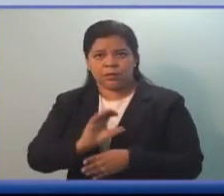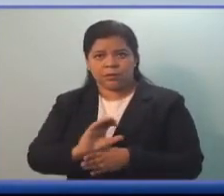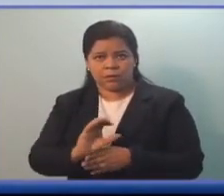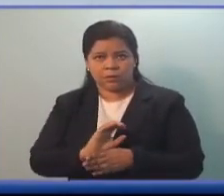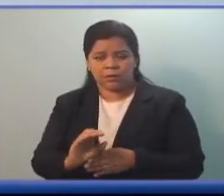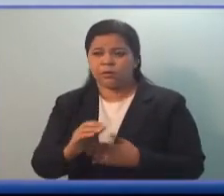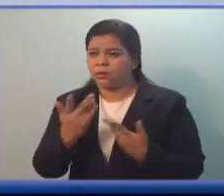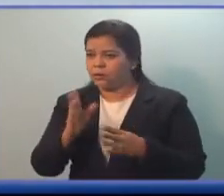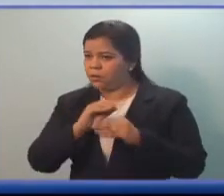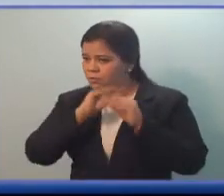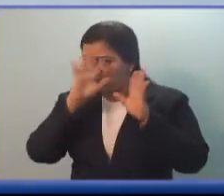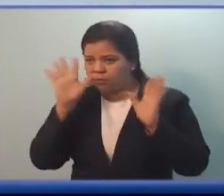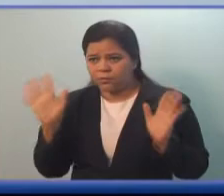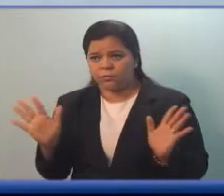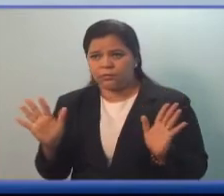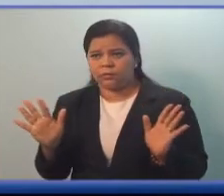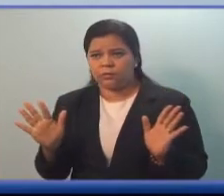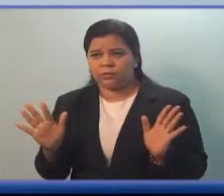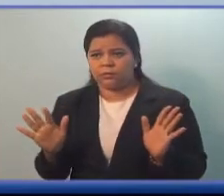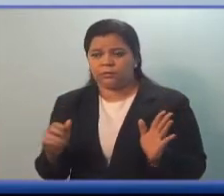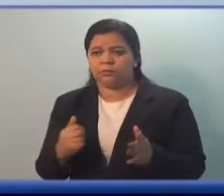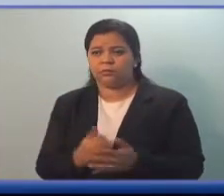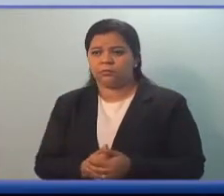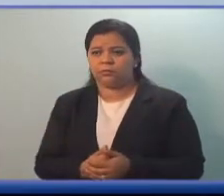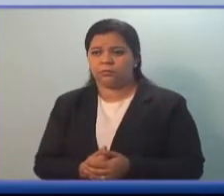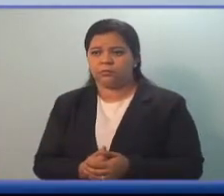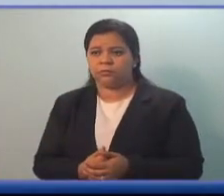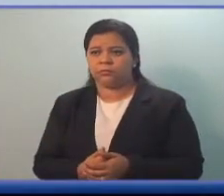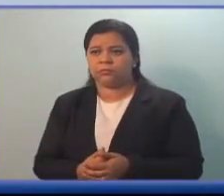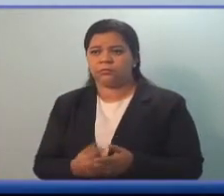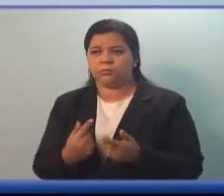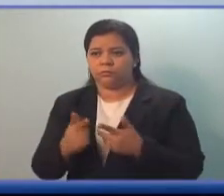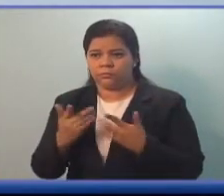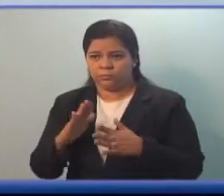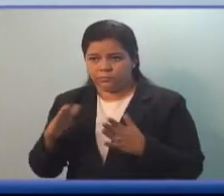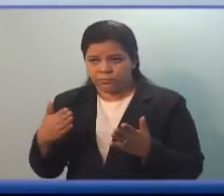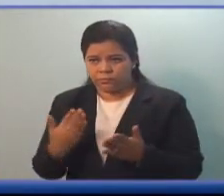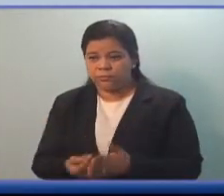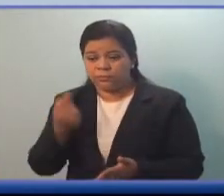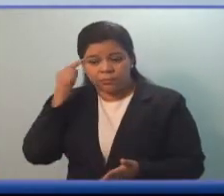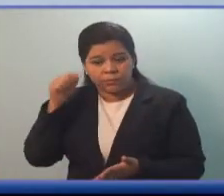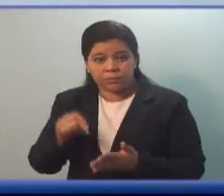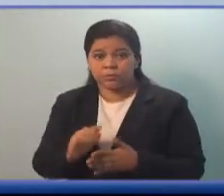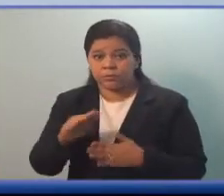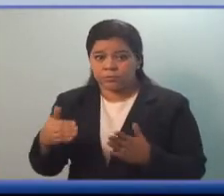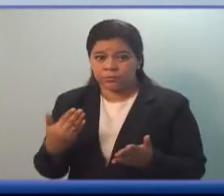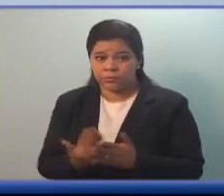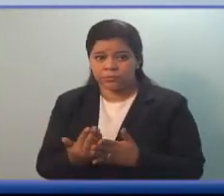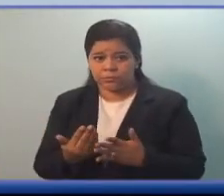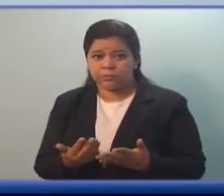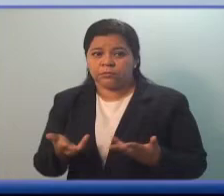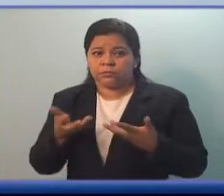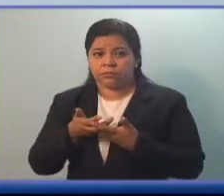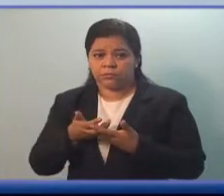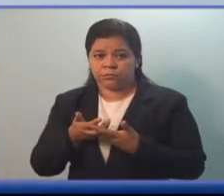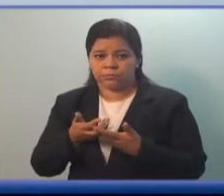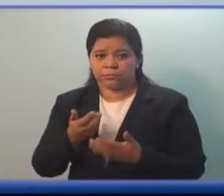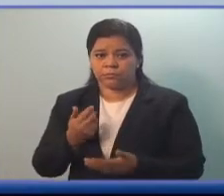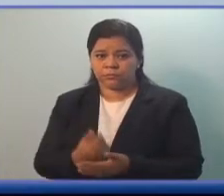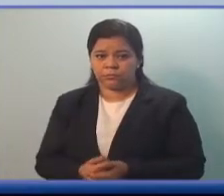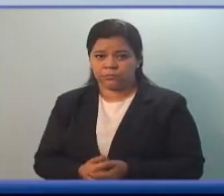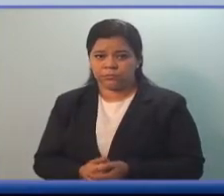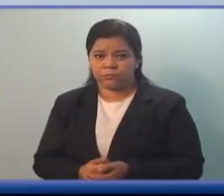muy claras, y supletoriamente disposiciones del Código Procesal Civil y Mercantil. Entonces, para mí son cuestiones importantes